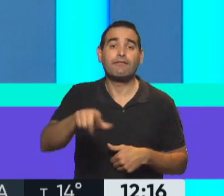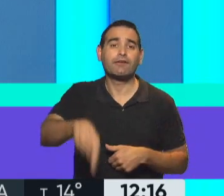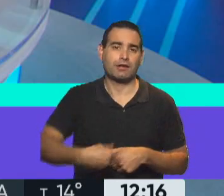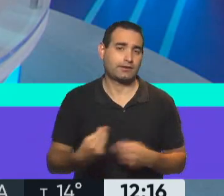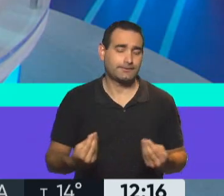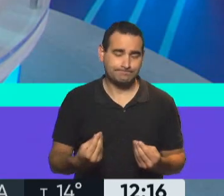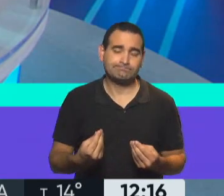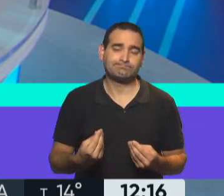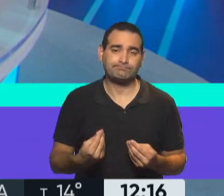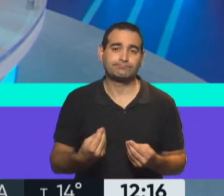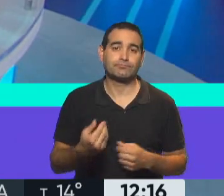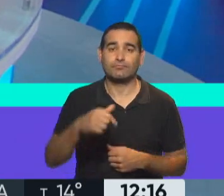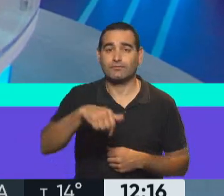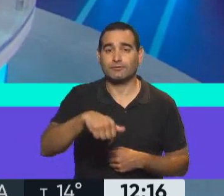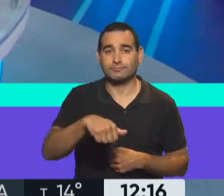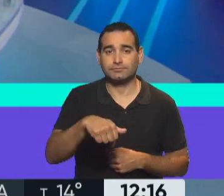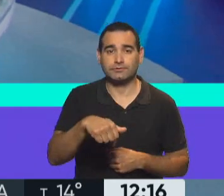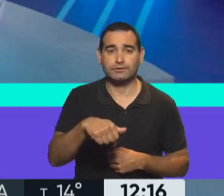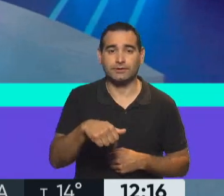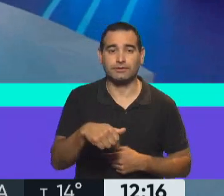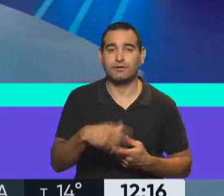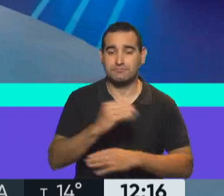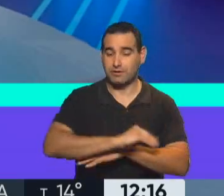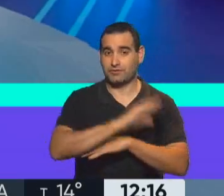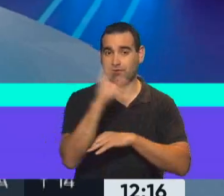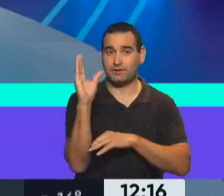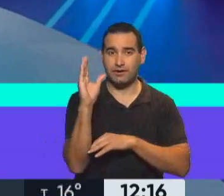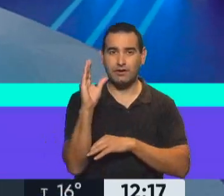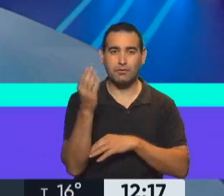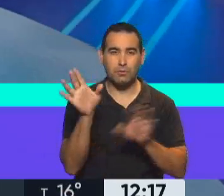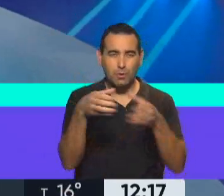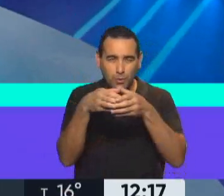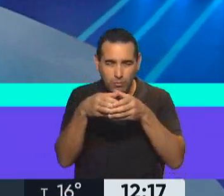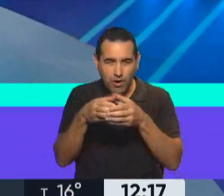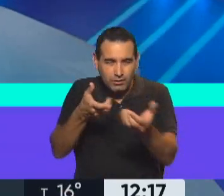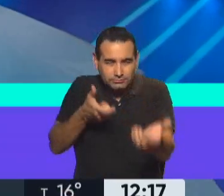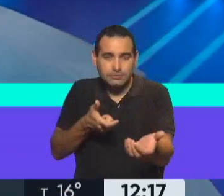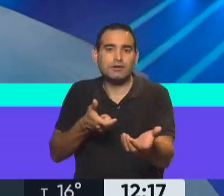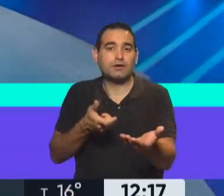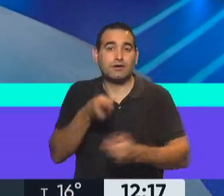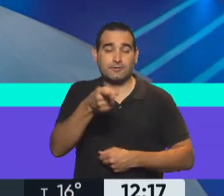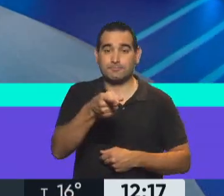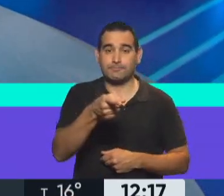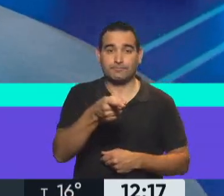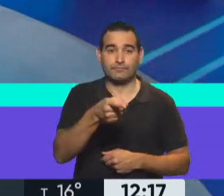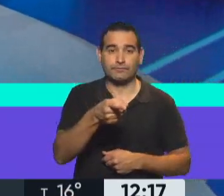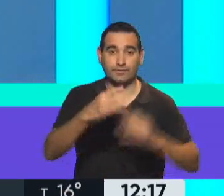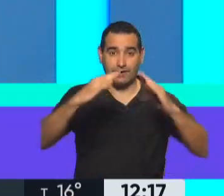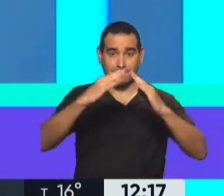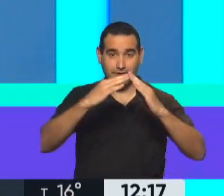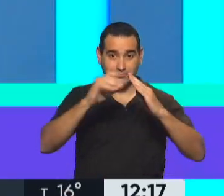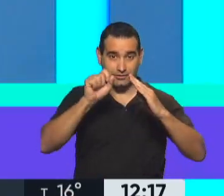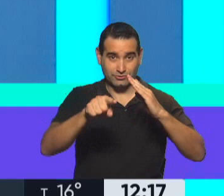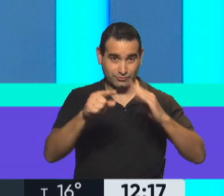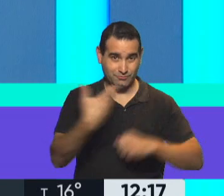como resultados que hoy por la madrugada un grupo armado asaltar a la residencia